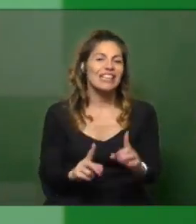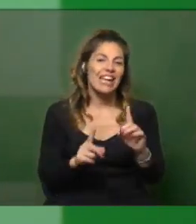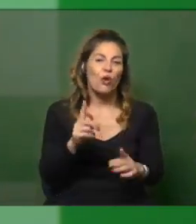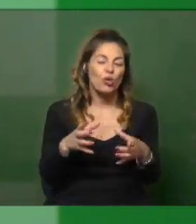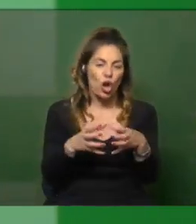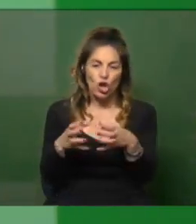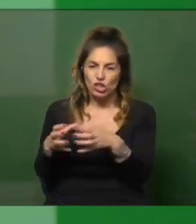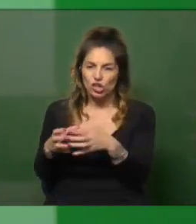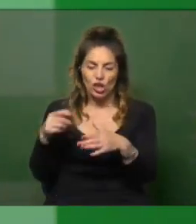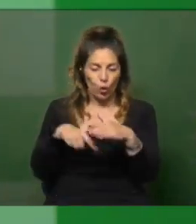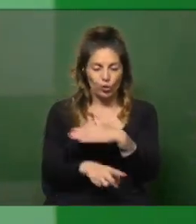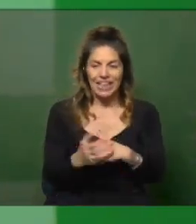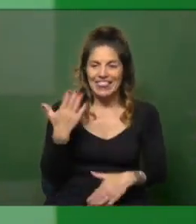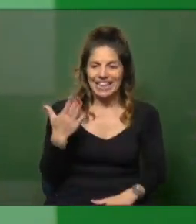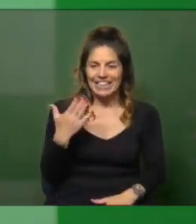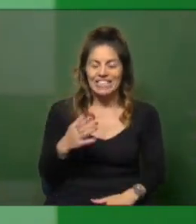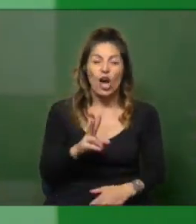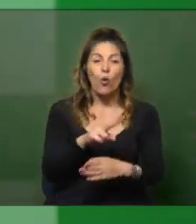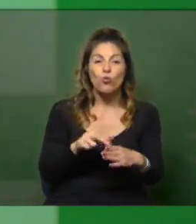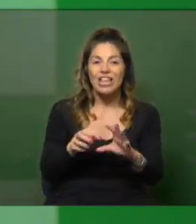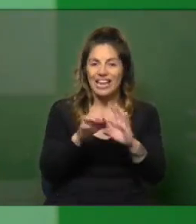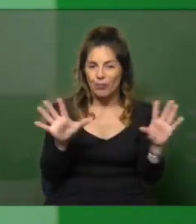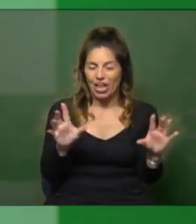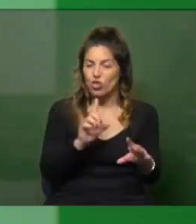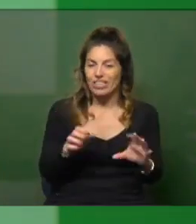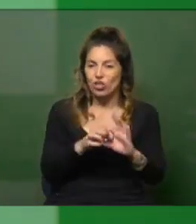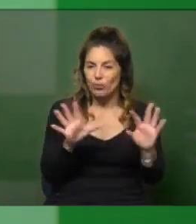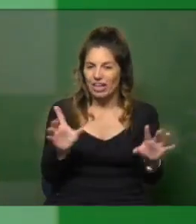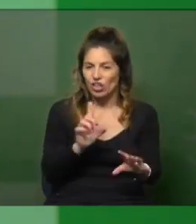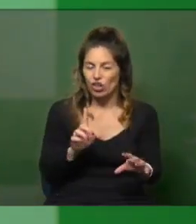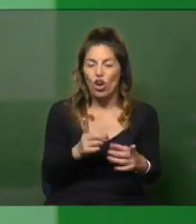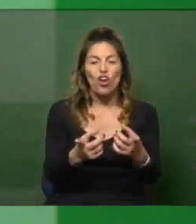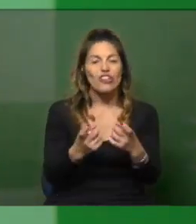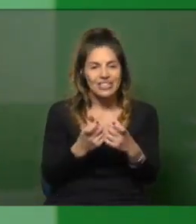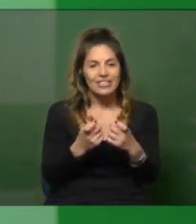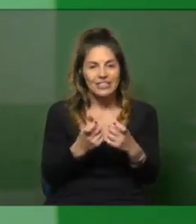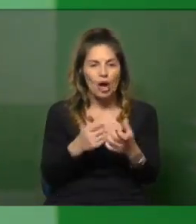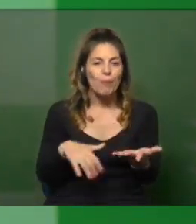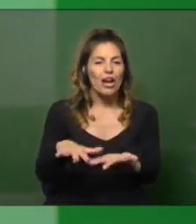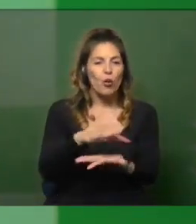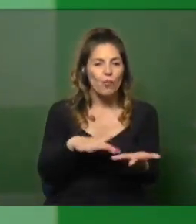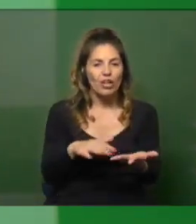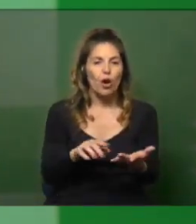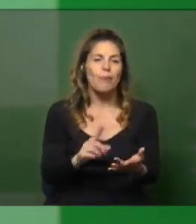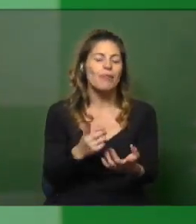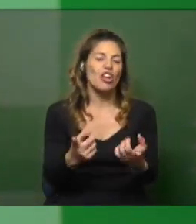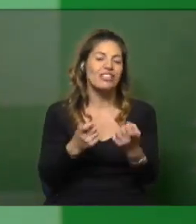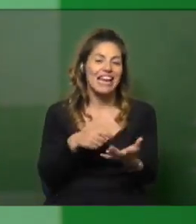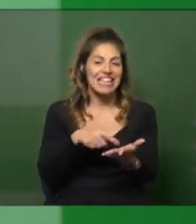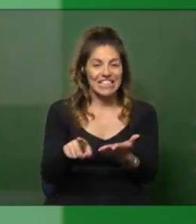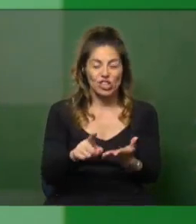sectores de ultraderecha utilizan la democracia no es que sean democráticos lo necesitan para un marco Primero necesitan a la centroderecha